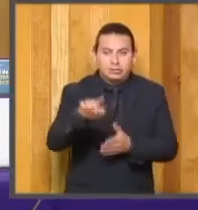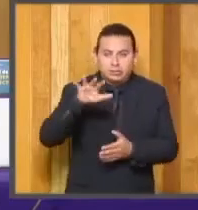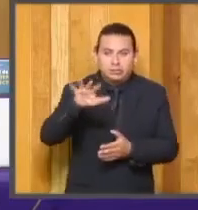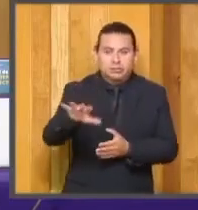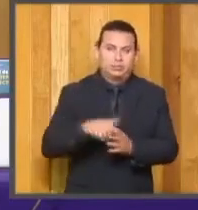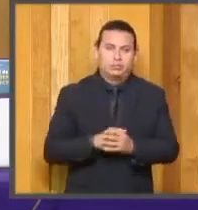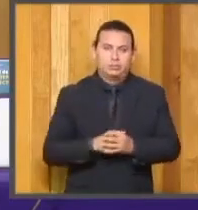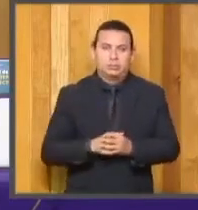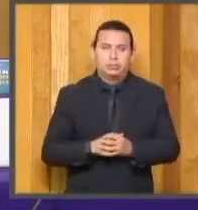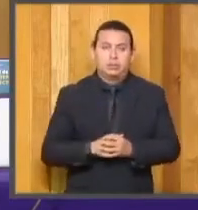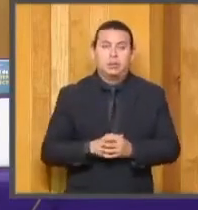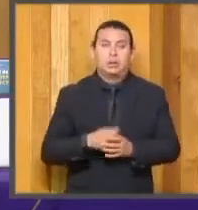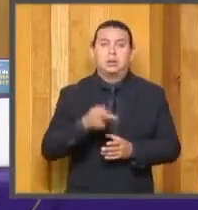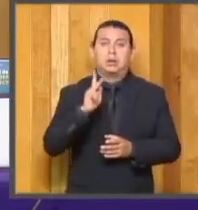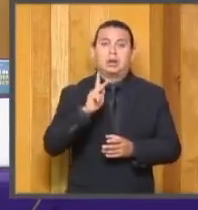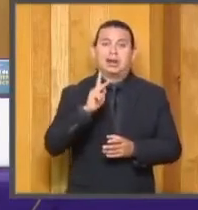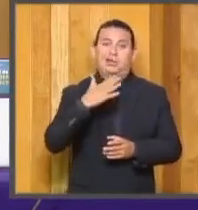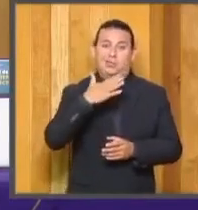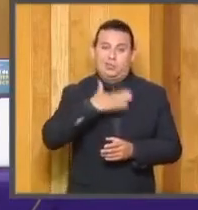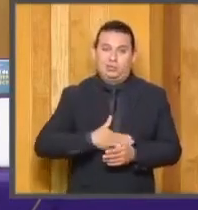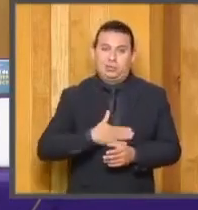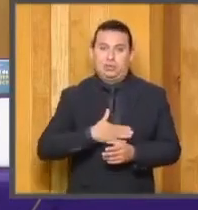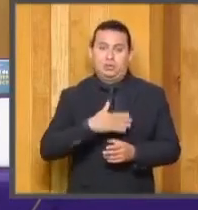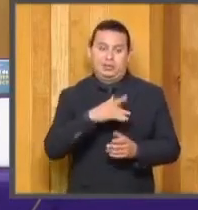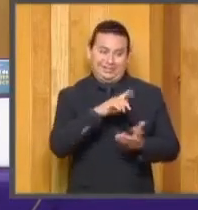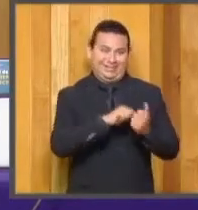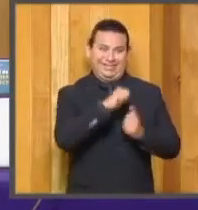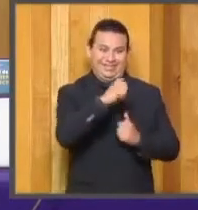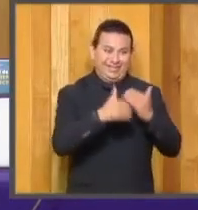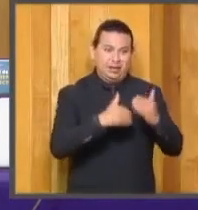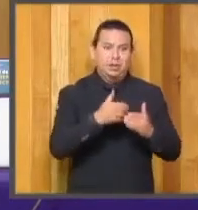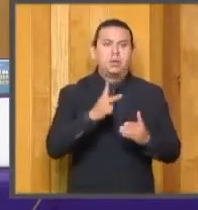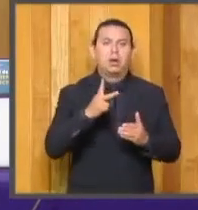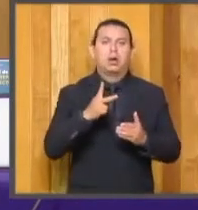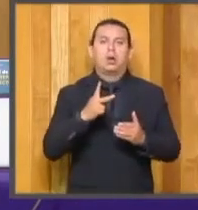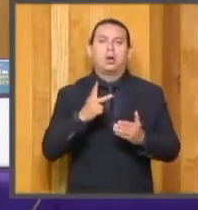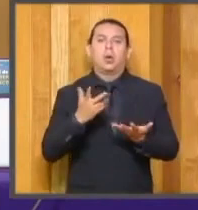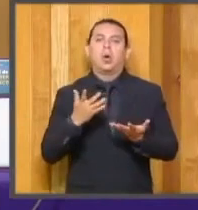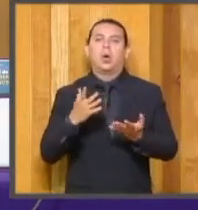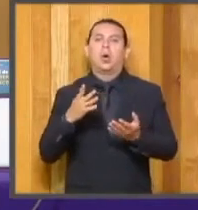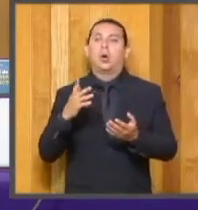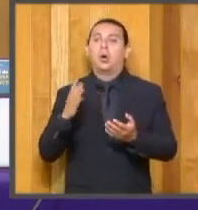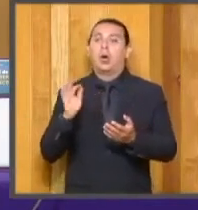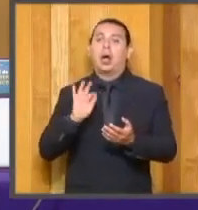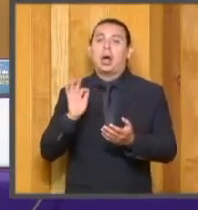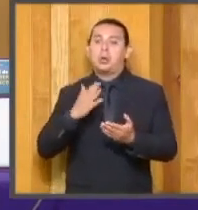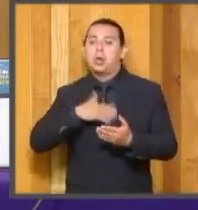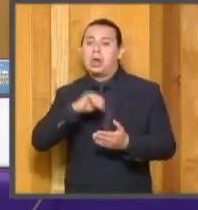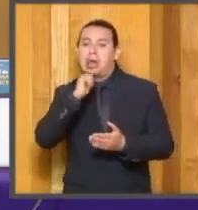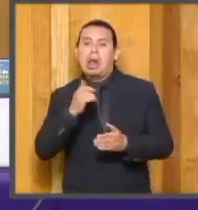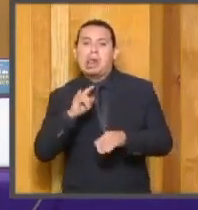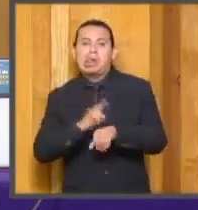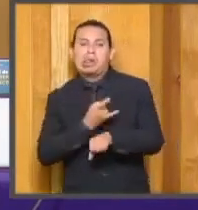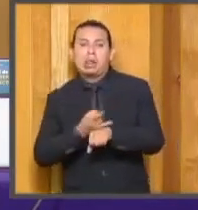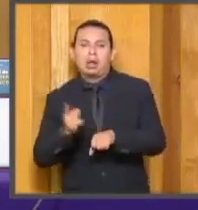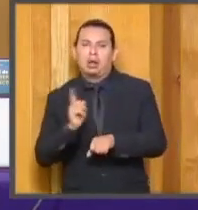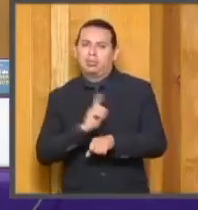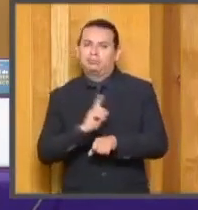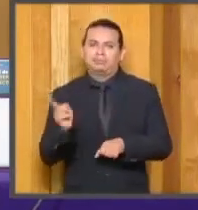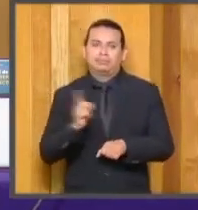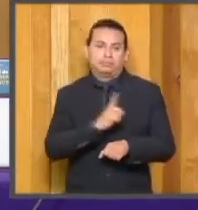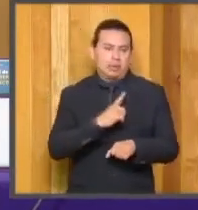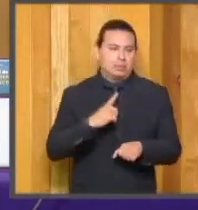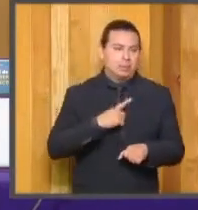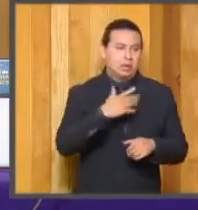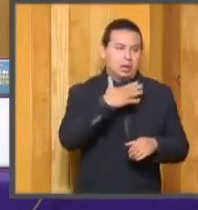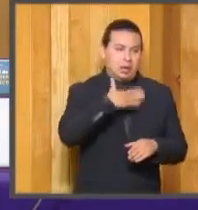que no habrá democracia constitucional sin justicia y menos aún justicia sin publicidad de ahí